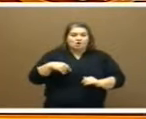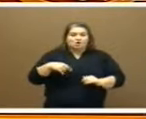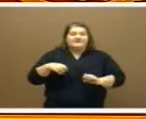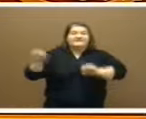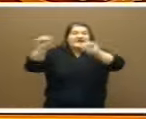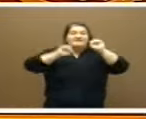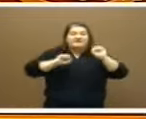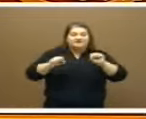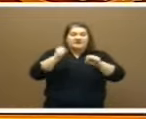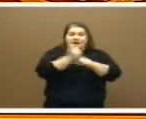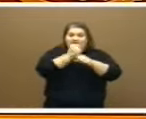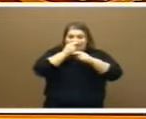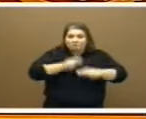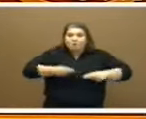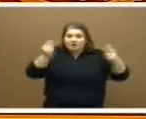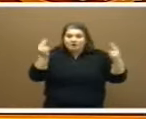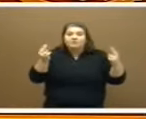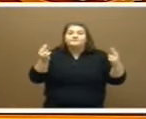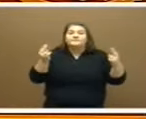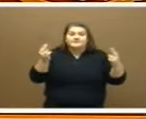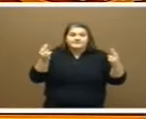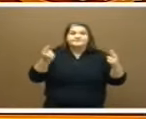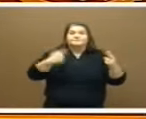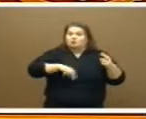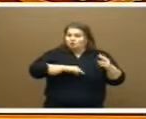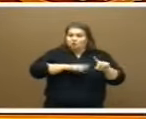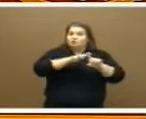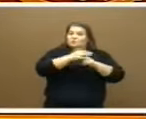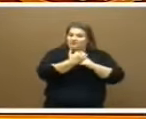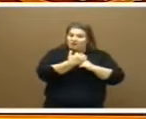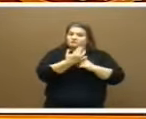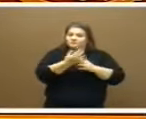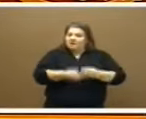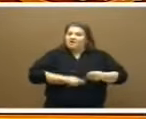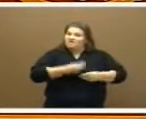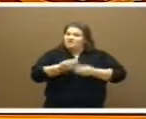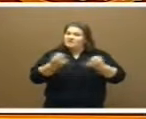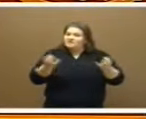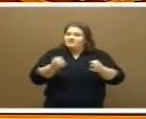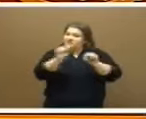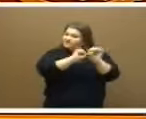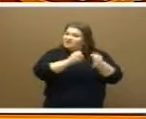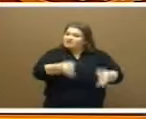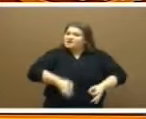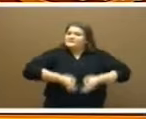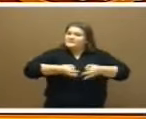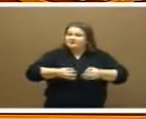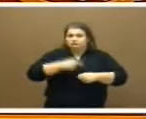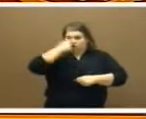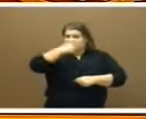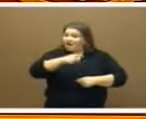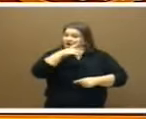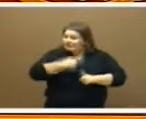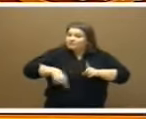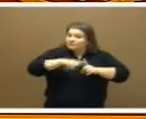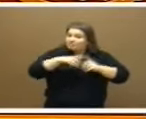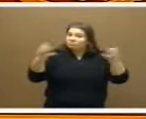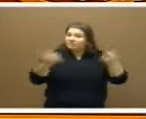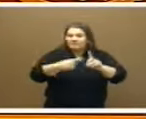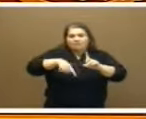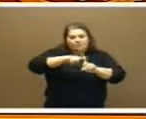los empleados públicos hay que hacerla en cualquier momento y situación. Yo entiendo que ahora hay que devolverles la